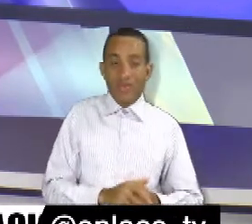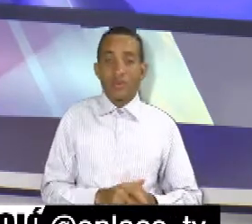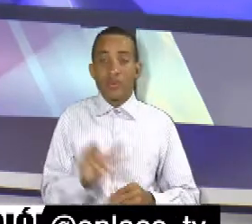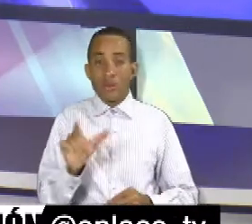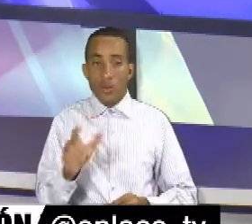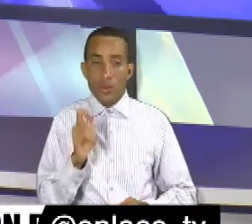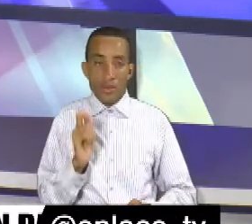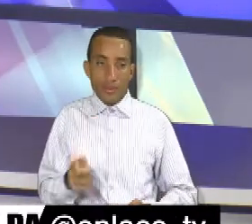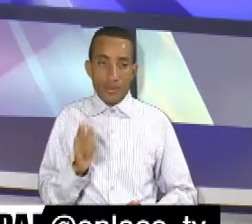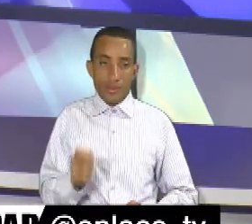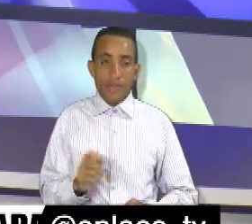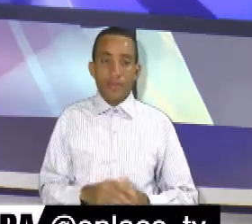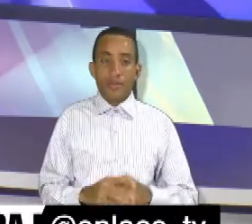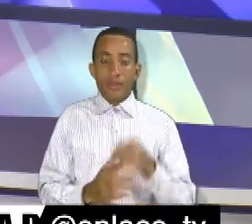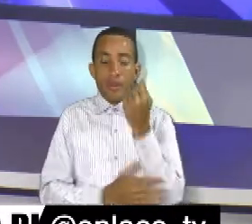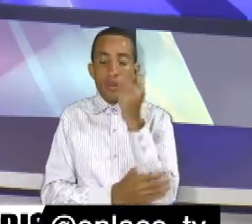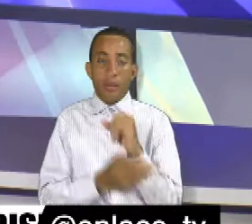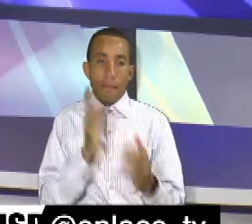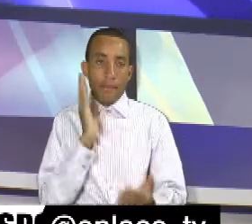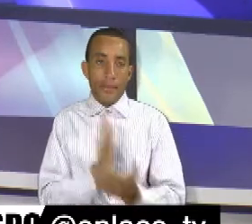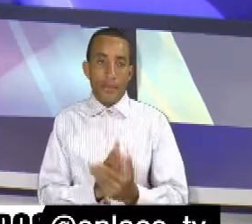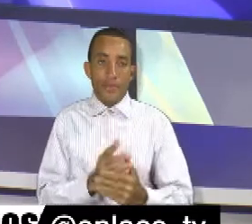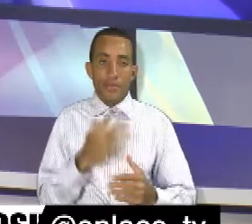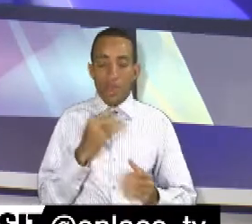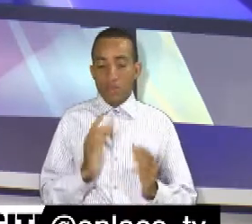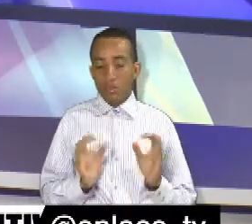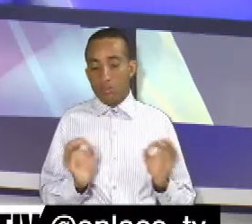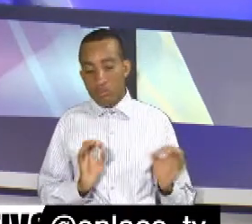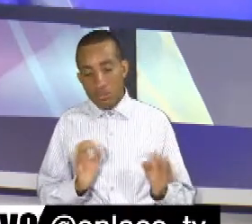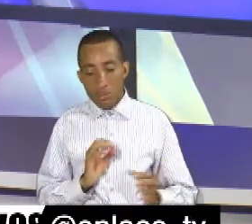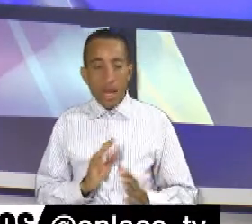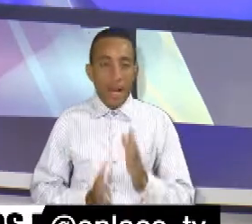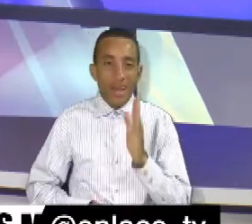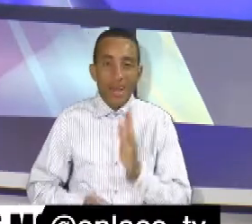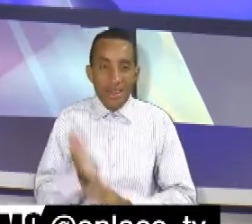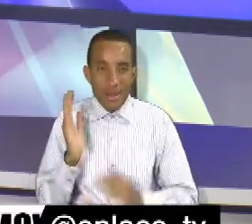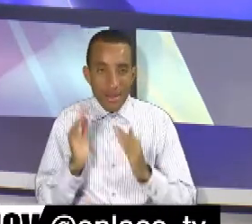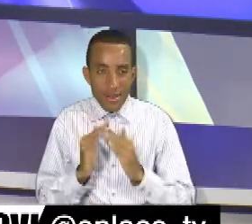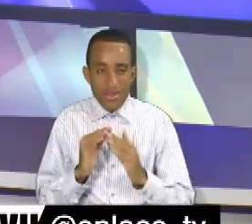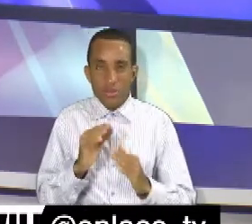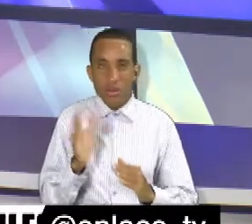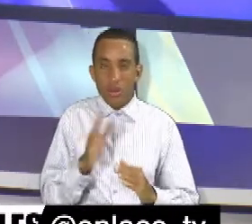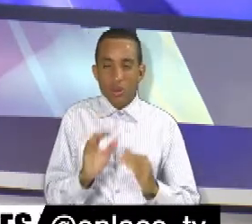sufrió la recaída que le causó la muerte cuando se disponía a salir a trabajar esta mañana hacia las 7.